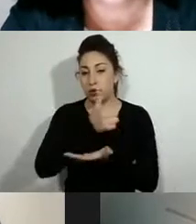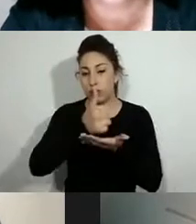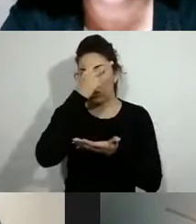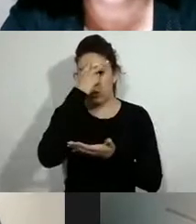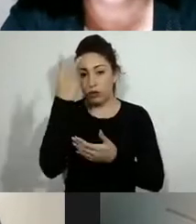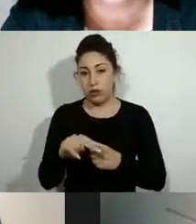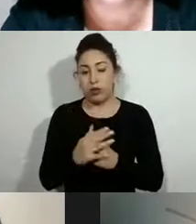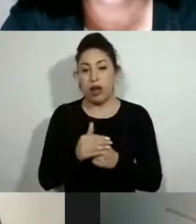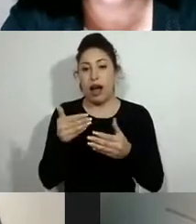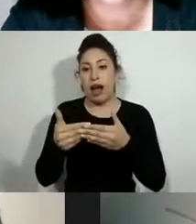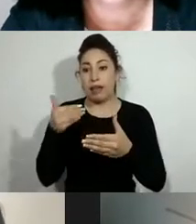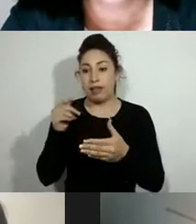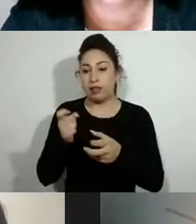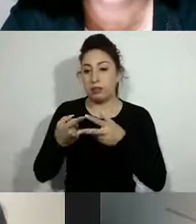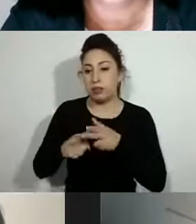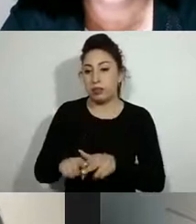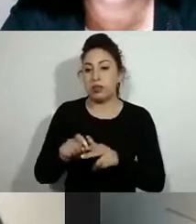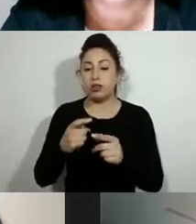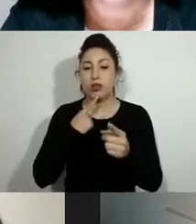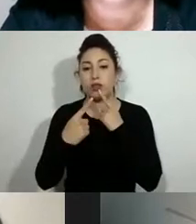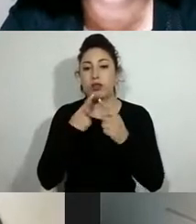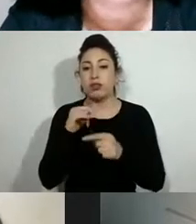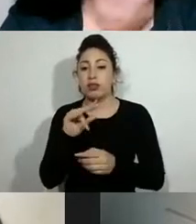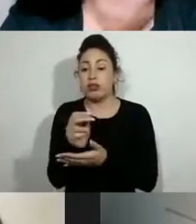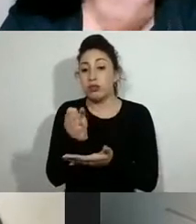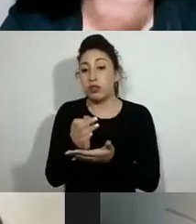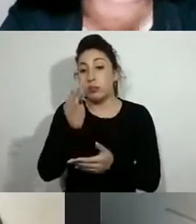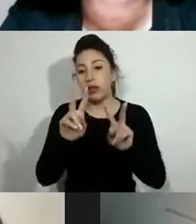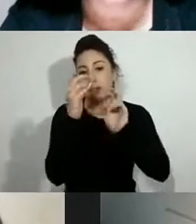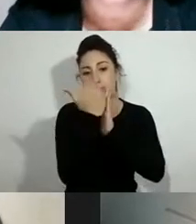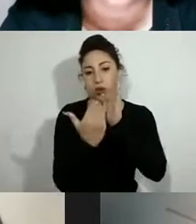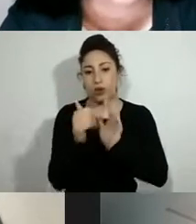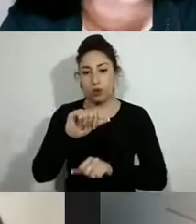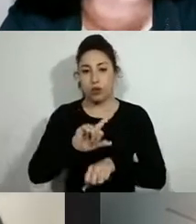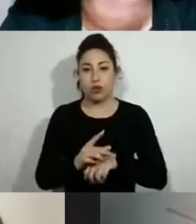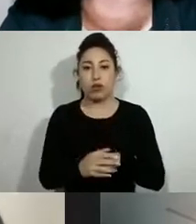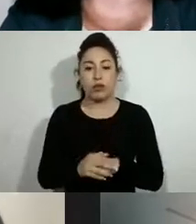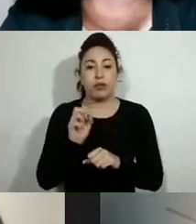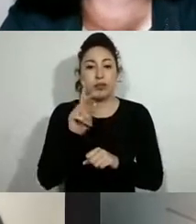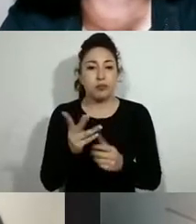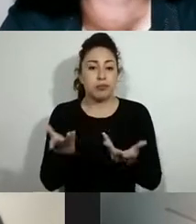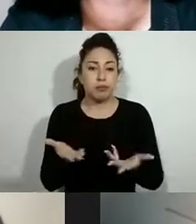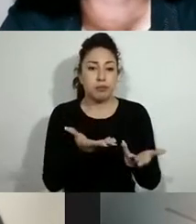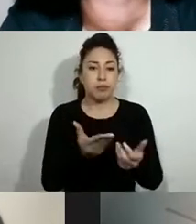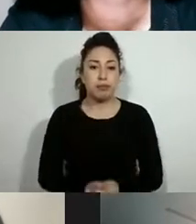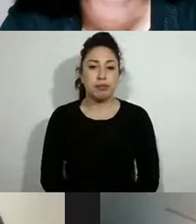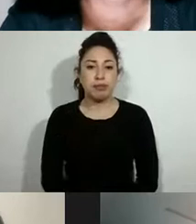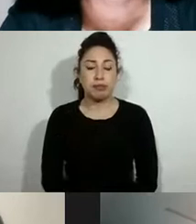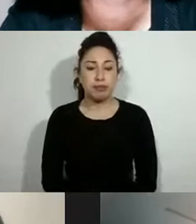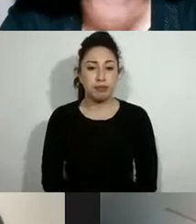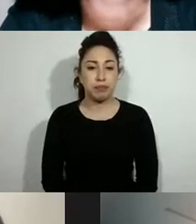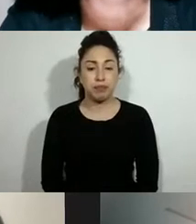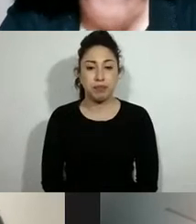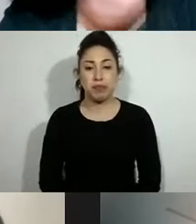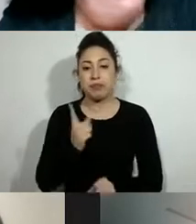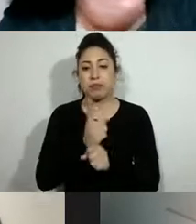Obviamente antes de que se discuta la aprobación del orden del día propuesto. Ok, adelante. Primero es el